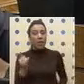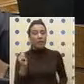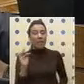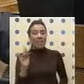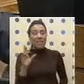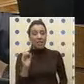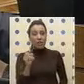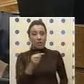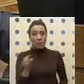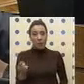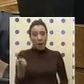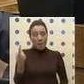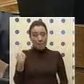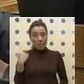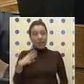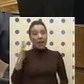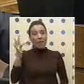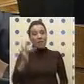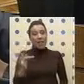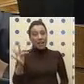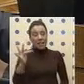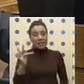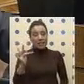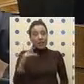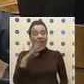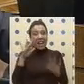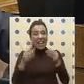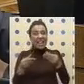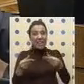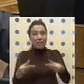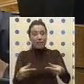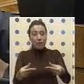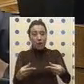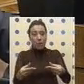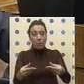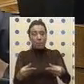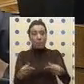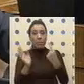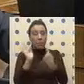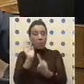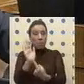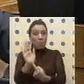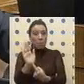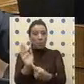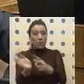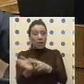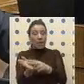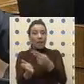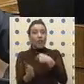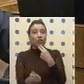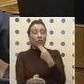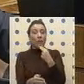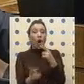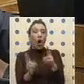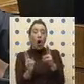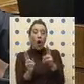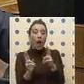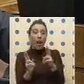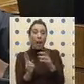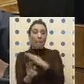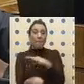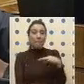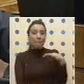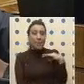semana pasada, sino que felicito que este informe muestre una realidad que estamos viviendo. Y ojalá, repito, presidente y